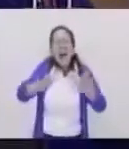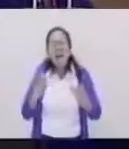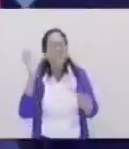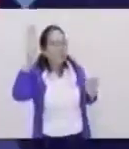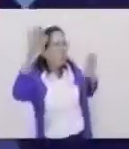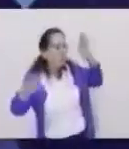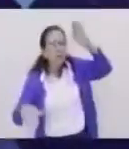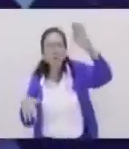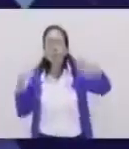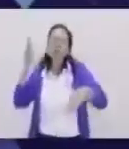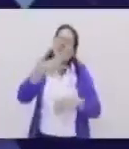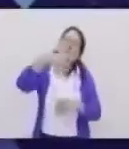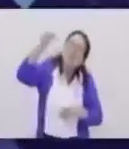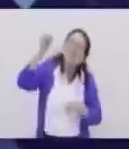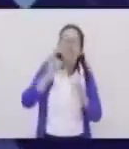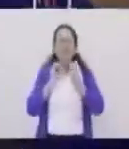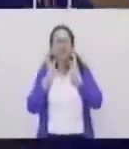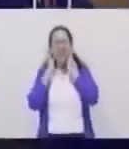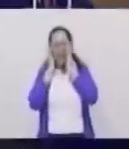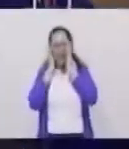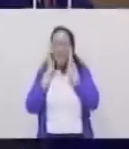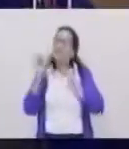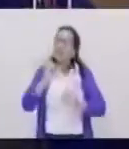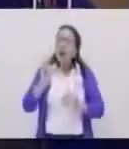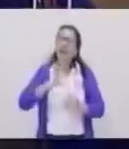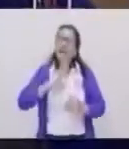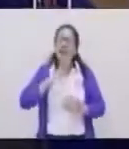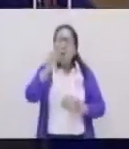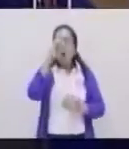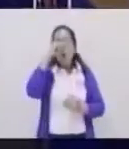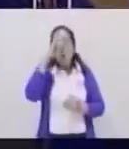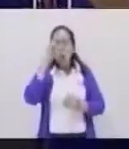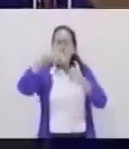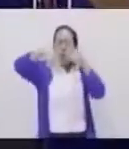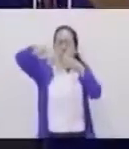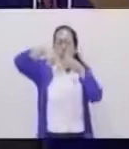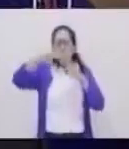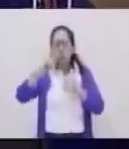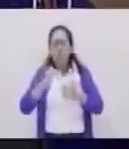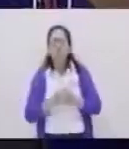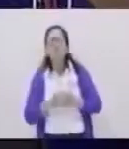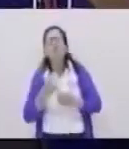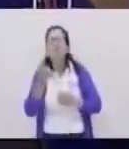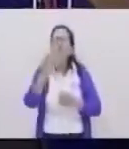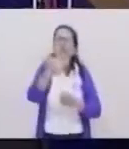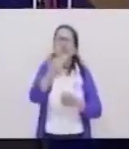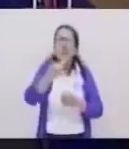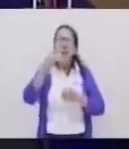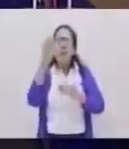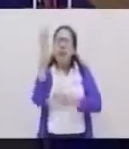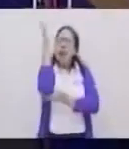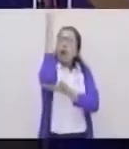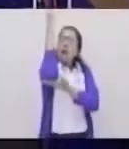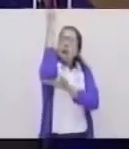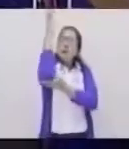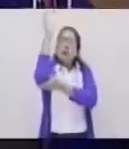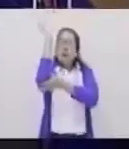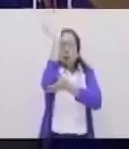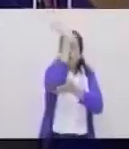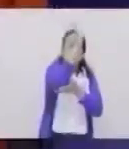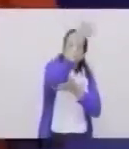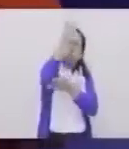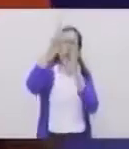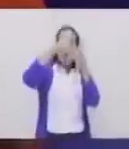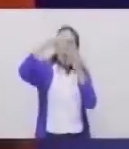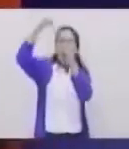playa, ¿ya? Y también tenemos otoño. Otoño es una estación donde caen las hojas y hay mucho